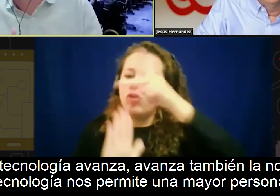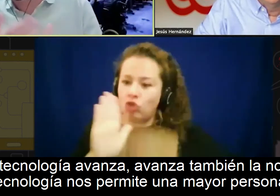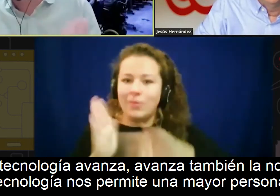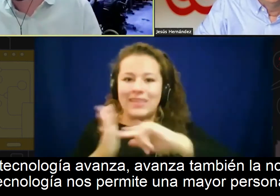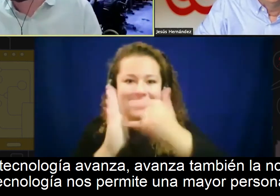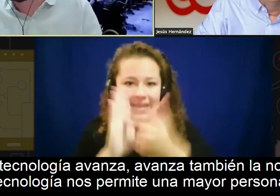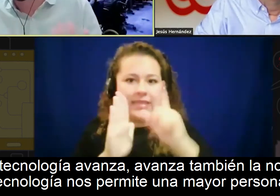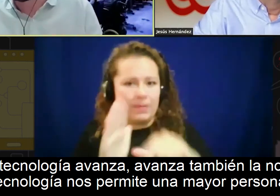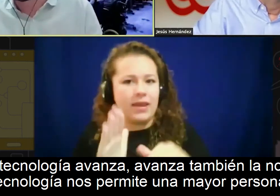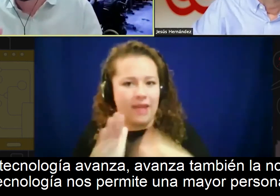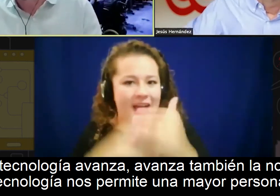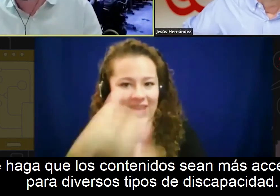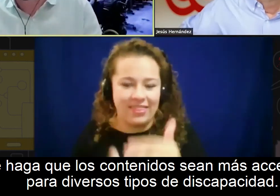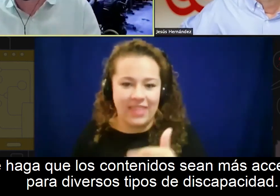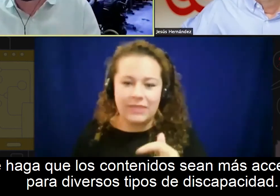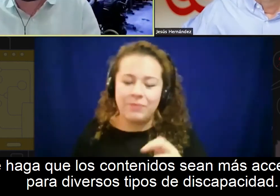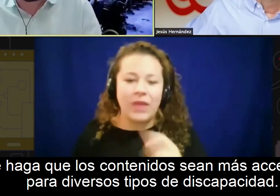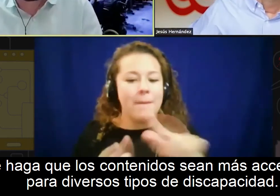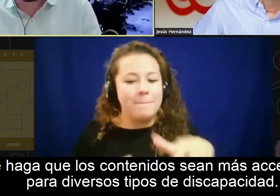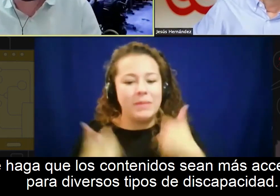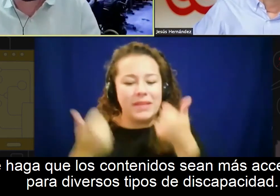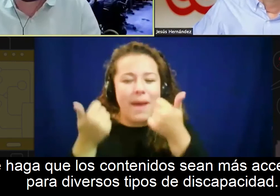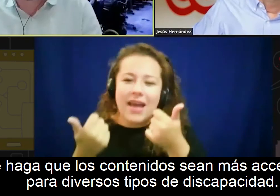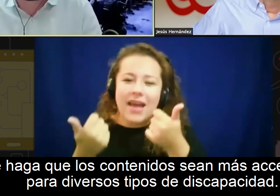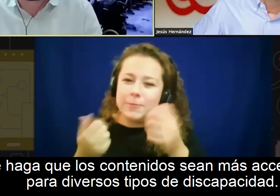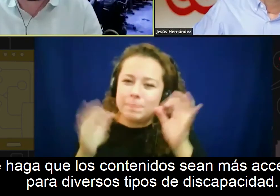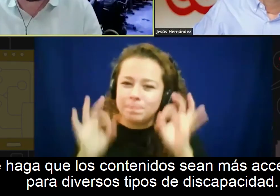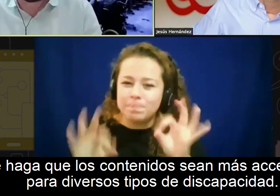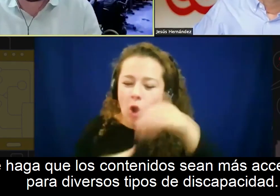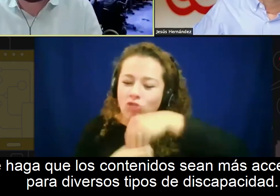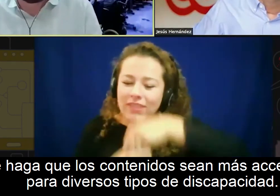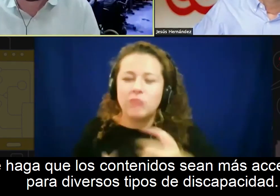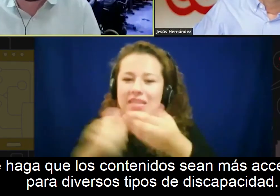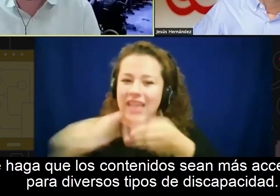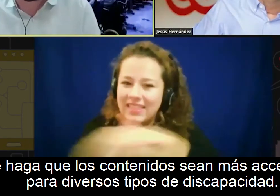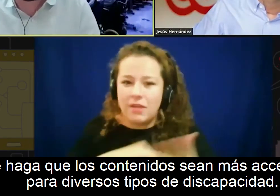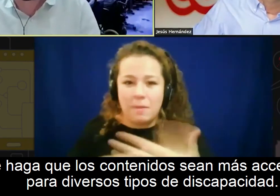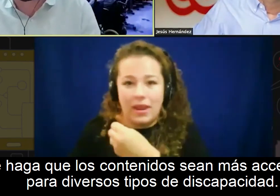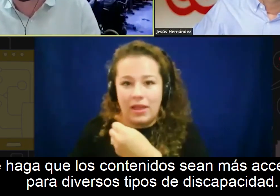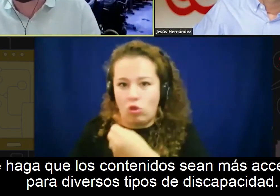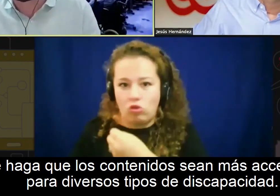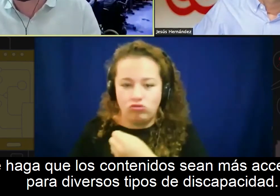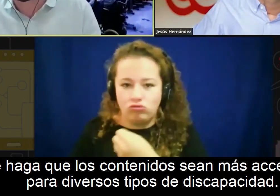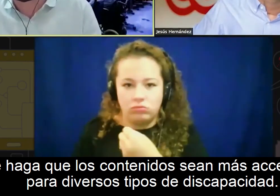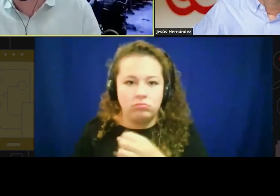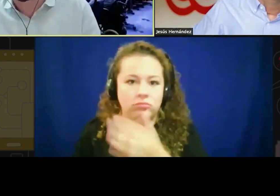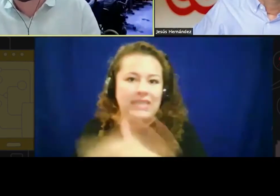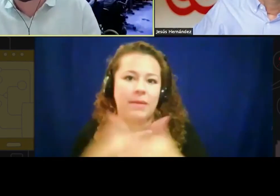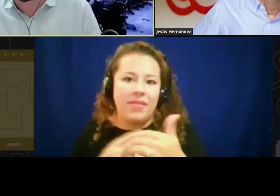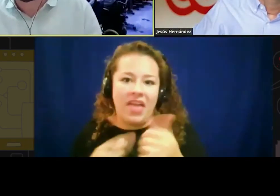mayor personalización y demás que haga que los contenidos sean más accesibles para diversos tipos de